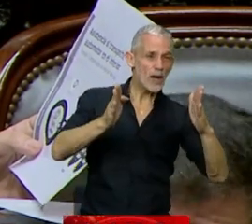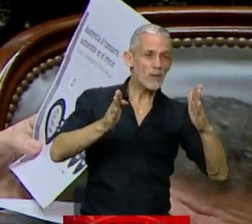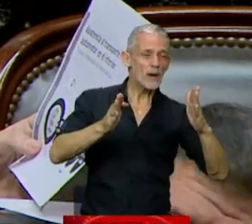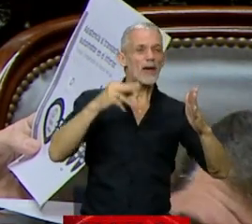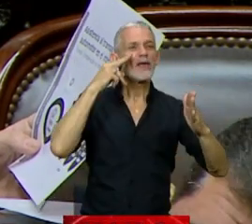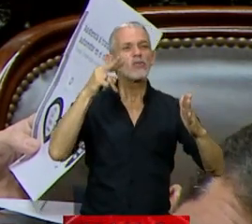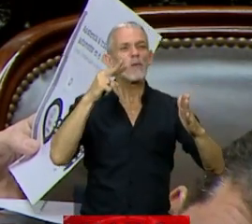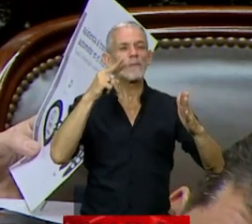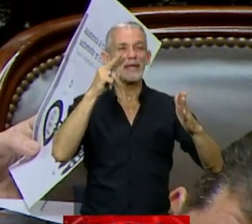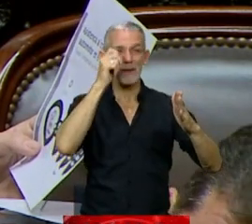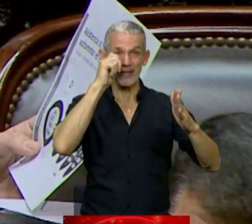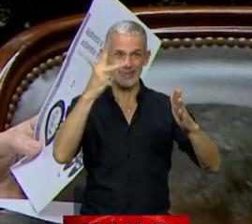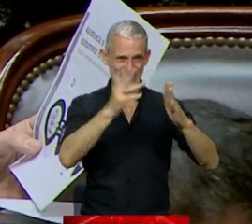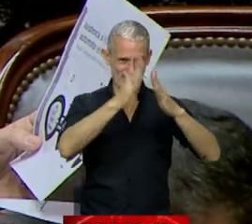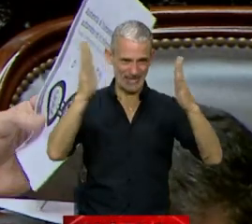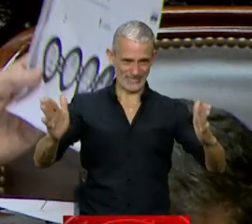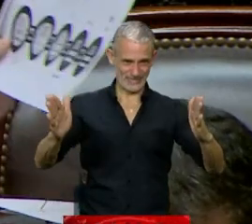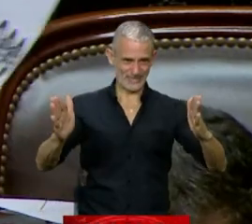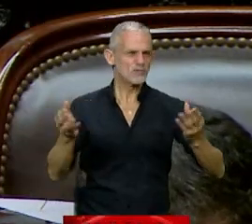2019 y 2023.